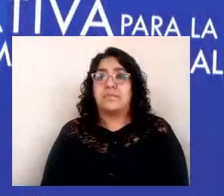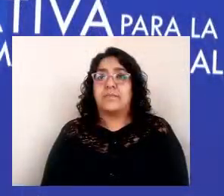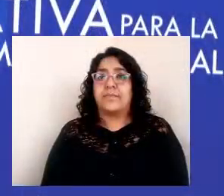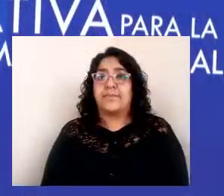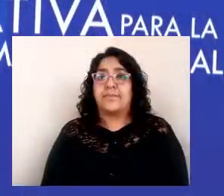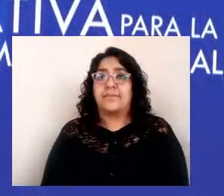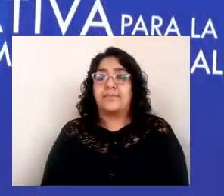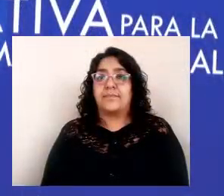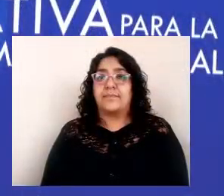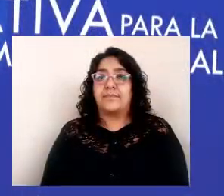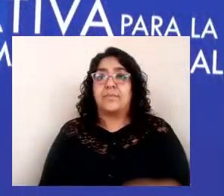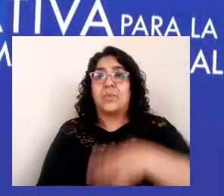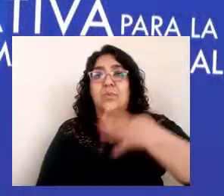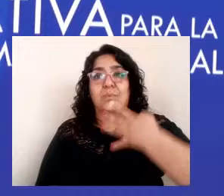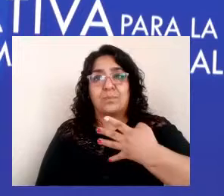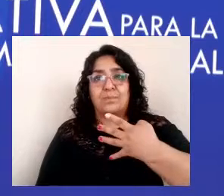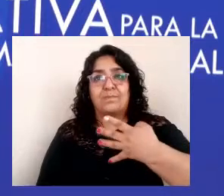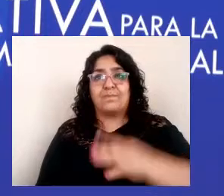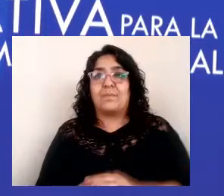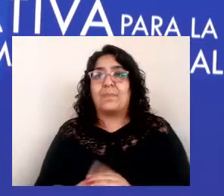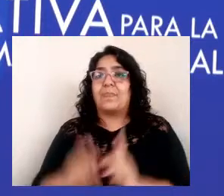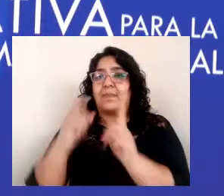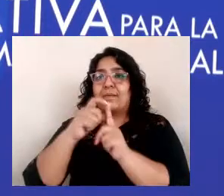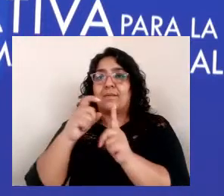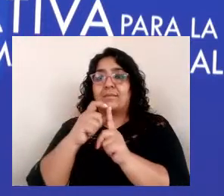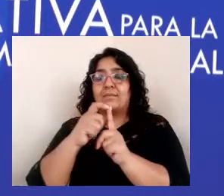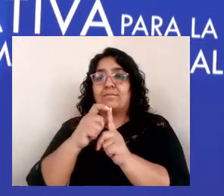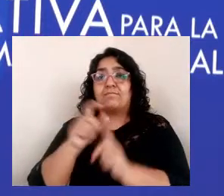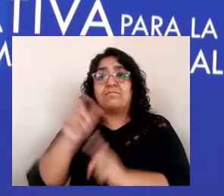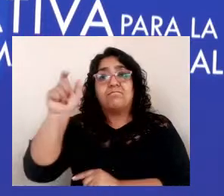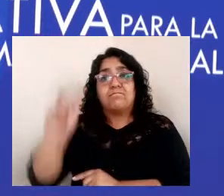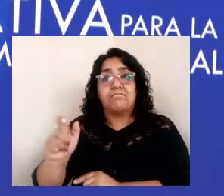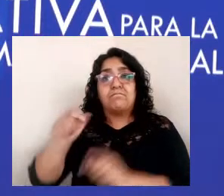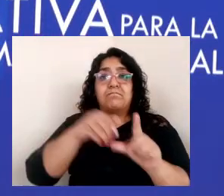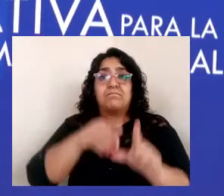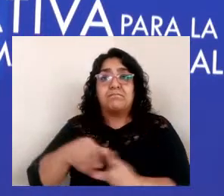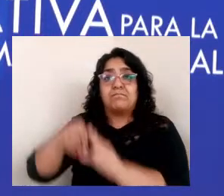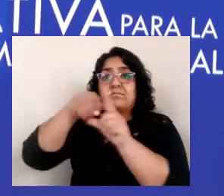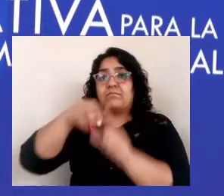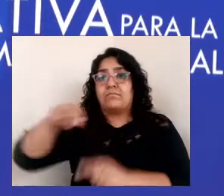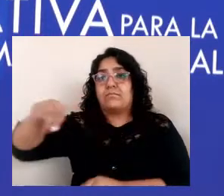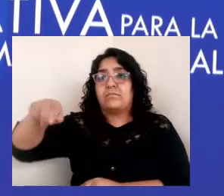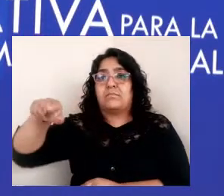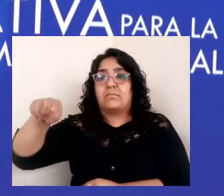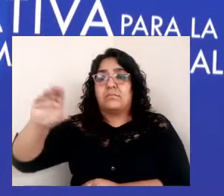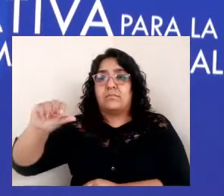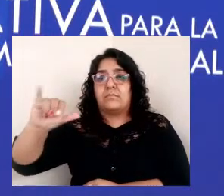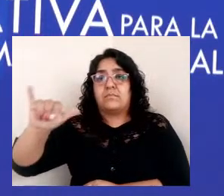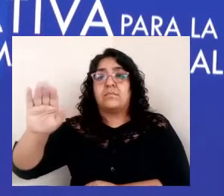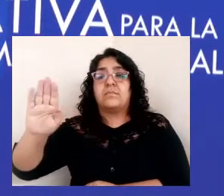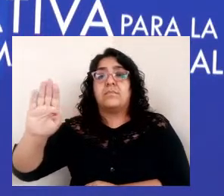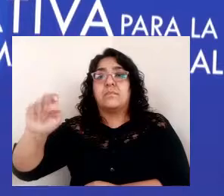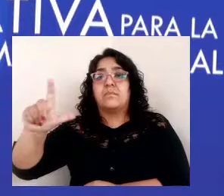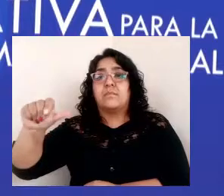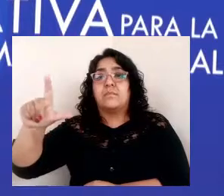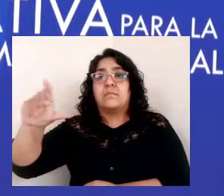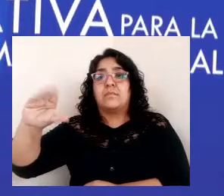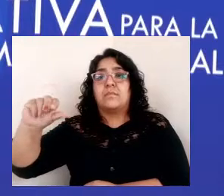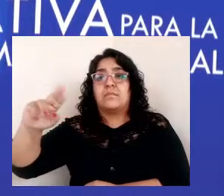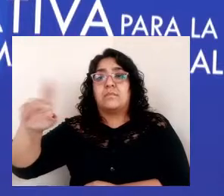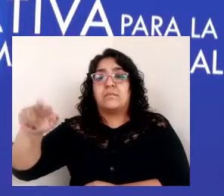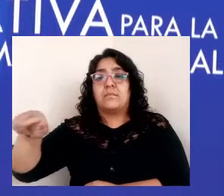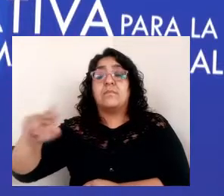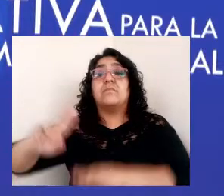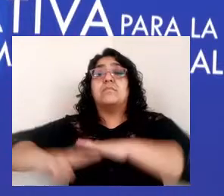Cuarto. Palabras de la Magíster Nancy Andrea Belalcázar Benavides, vicerrectora académica,